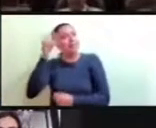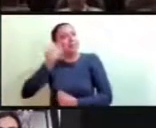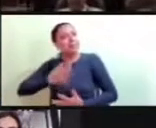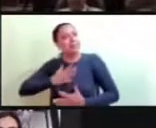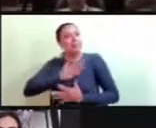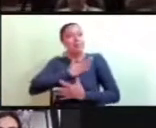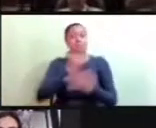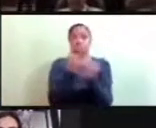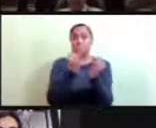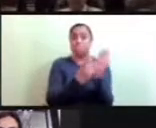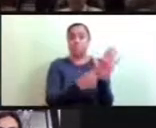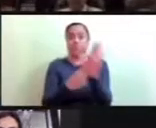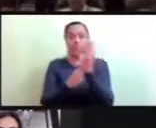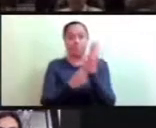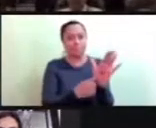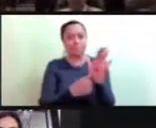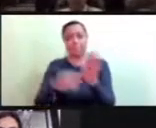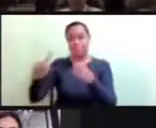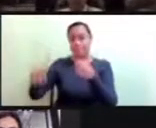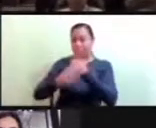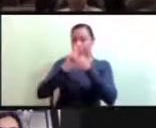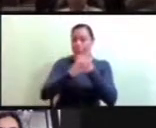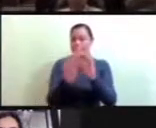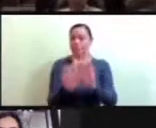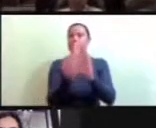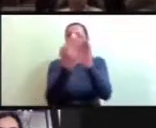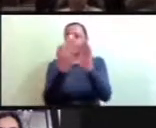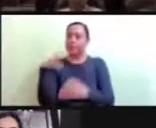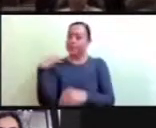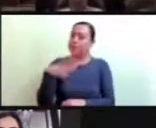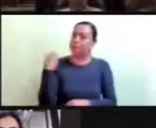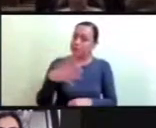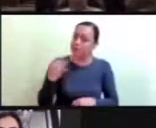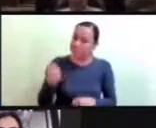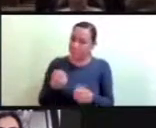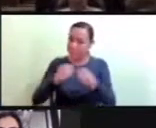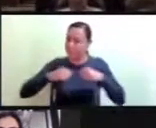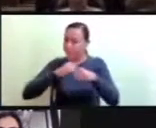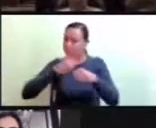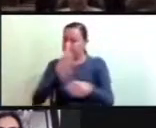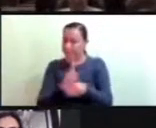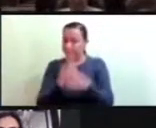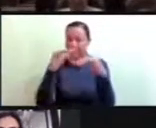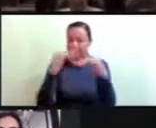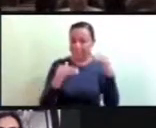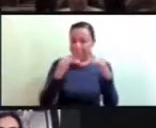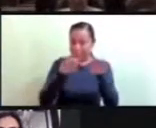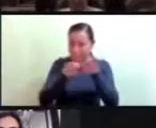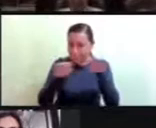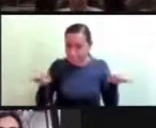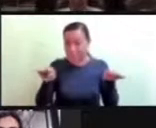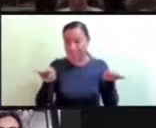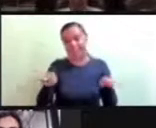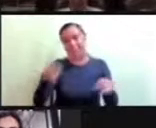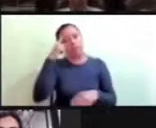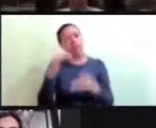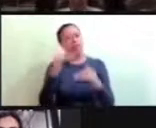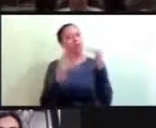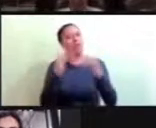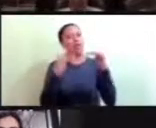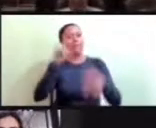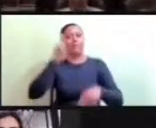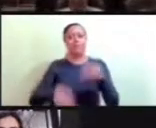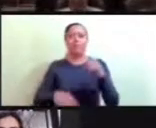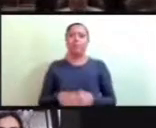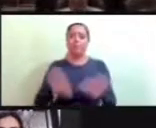que enfrentamos en la lucha por una sociedad igualitaria que elimine las barreras sociales. Las artes no se